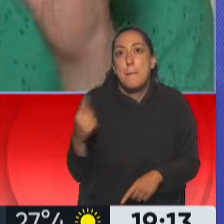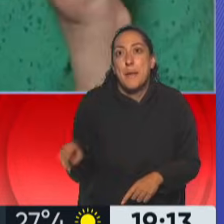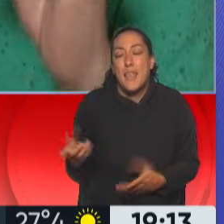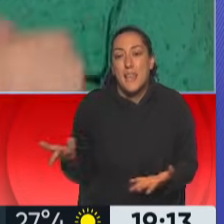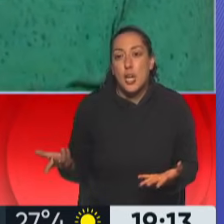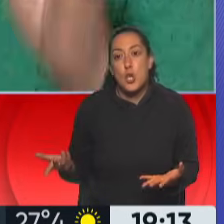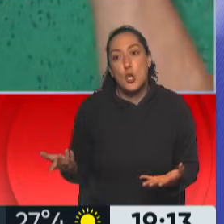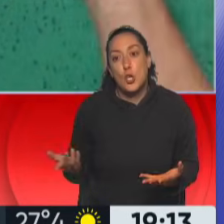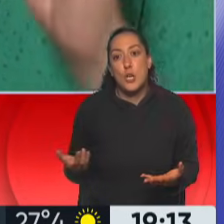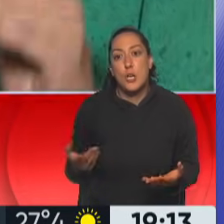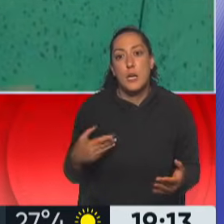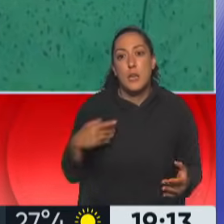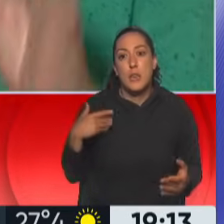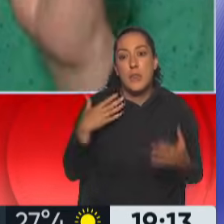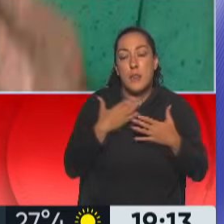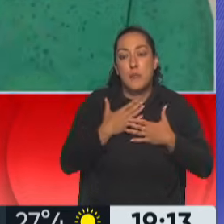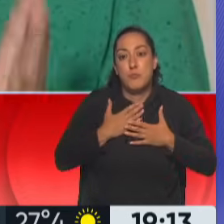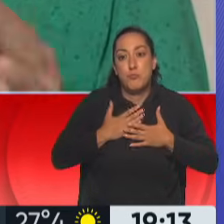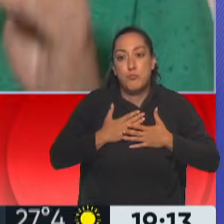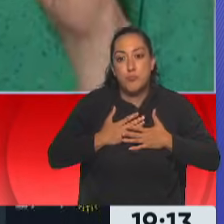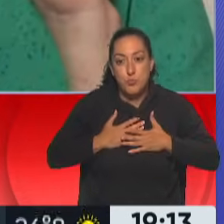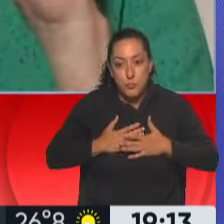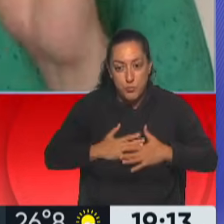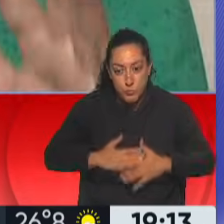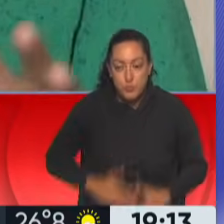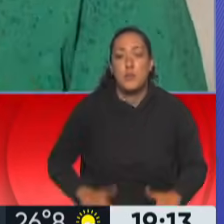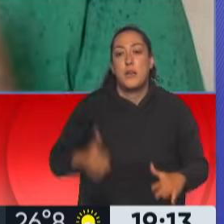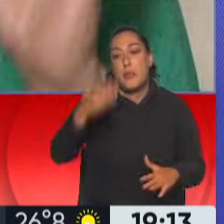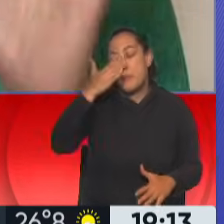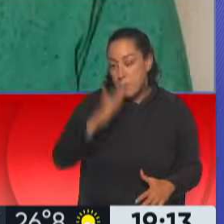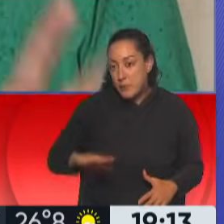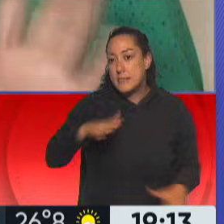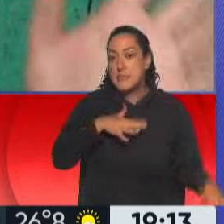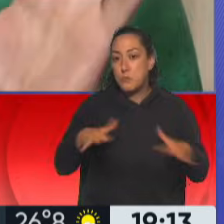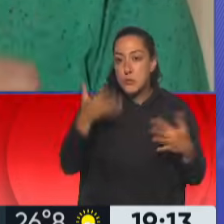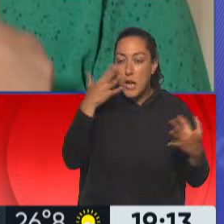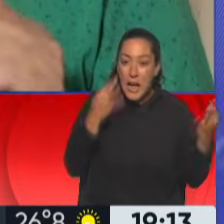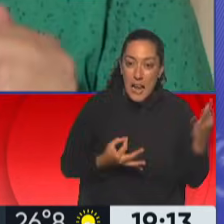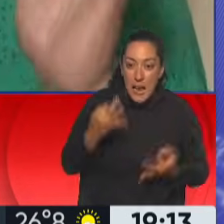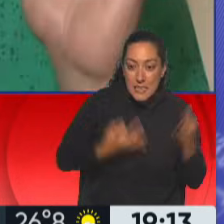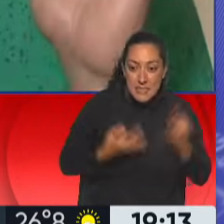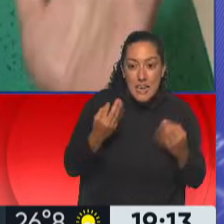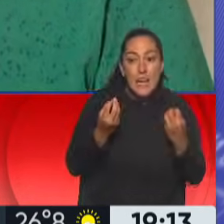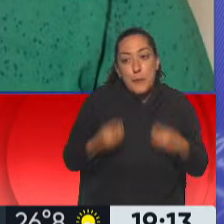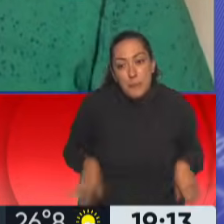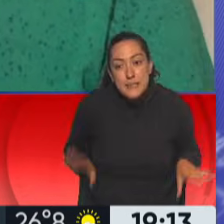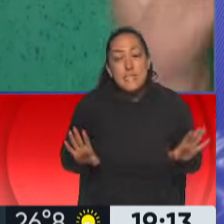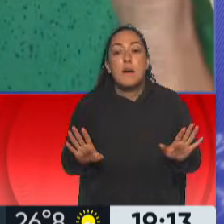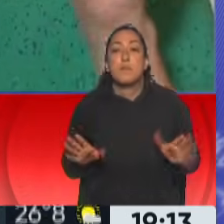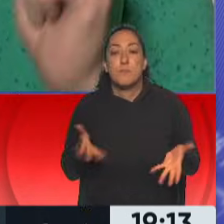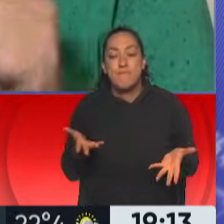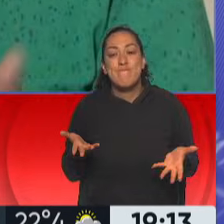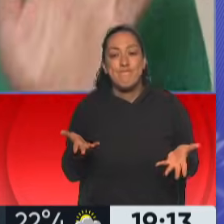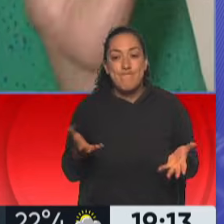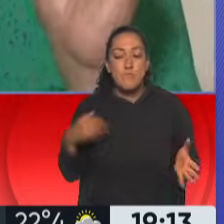después ya baja, ya nos llega la calma y todo, y ya empezamos a analizar cuál es la situación, y bueno, aquí vemos,